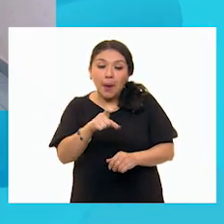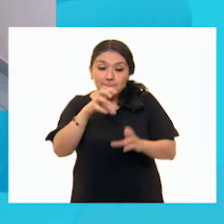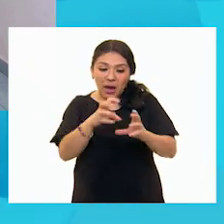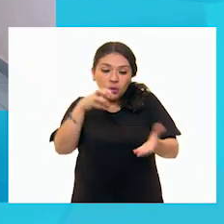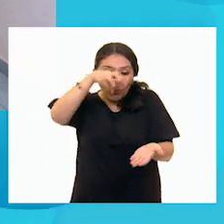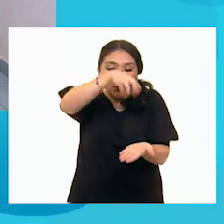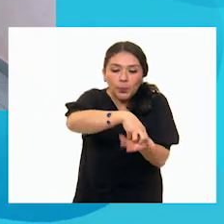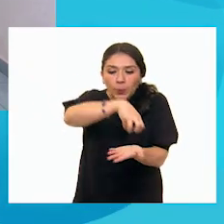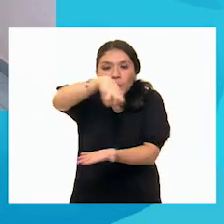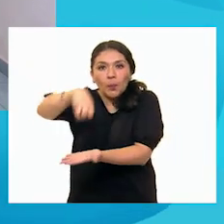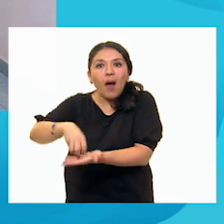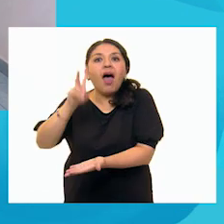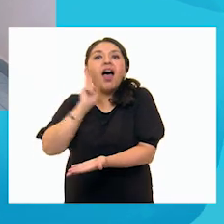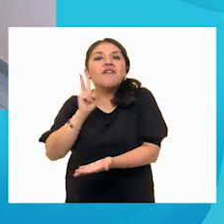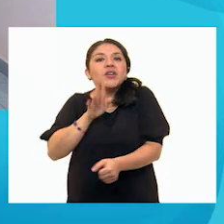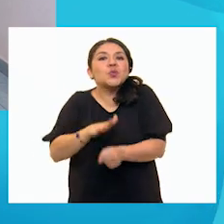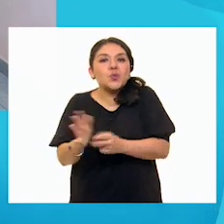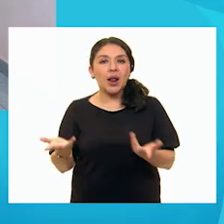de alguna de estas figuras.